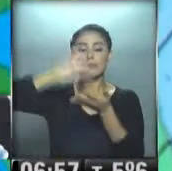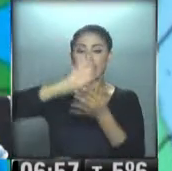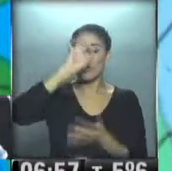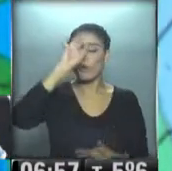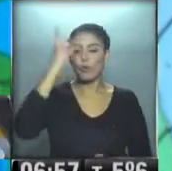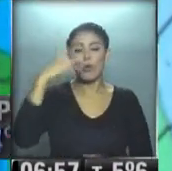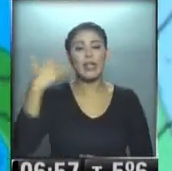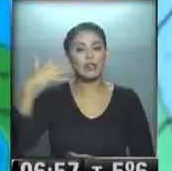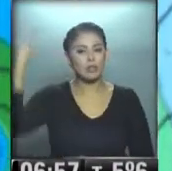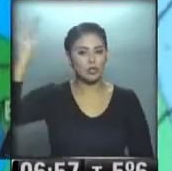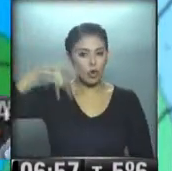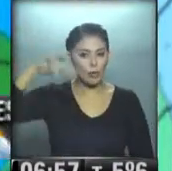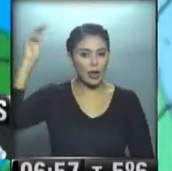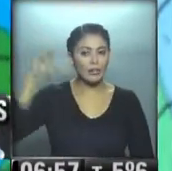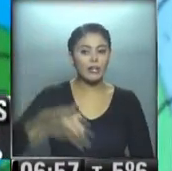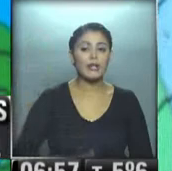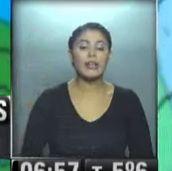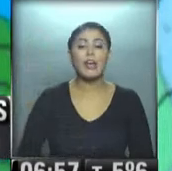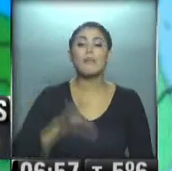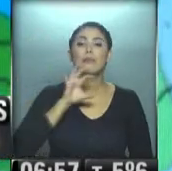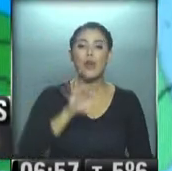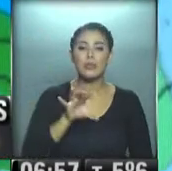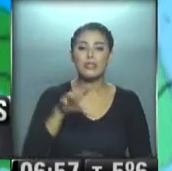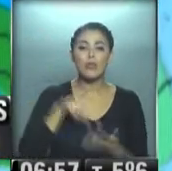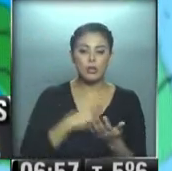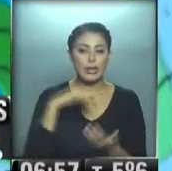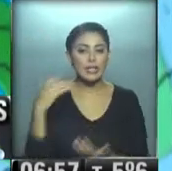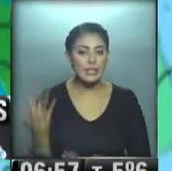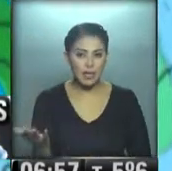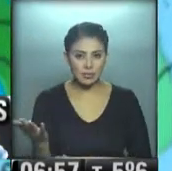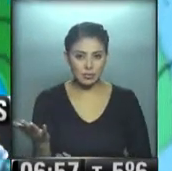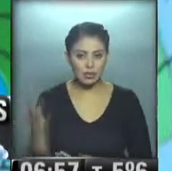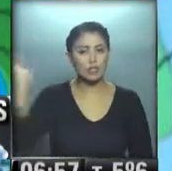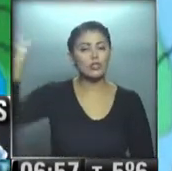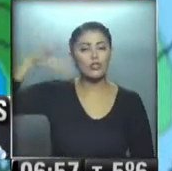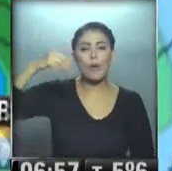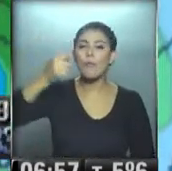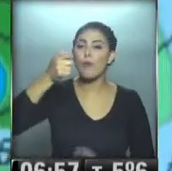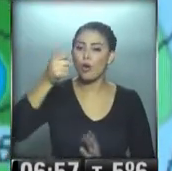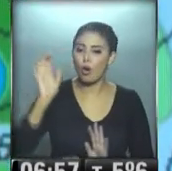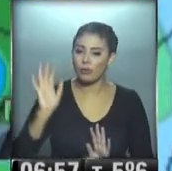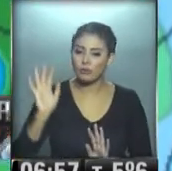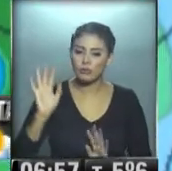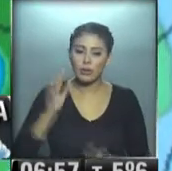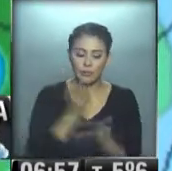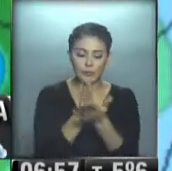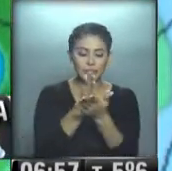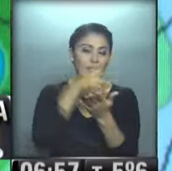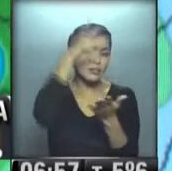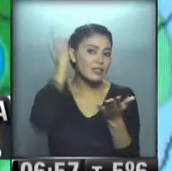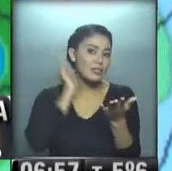Uruguay, lluvias. El este de la provincia de Buenos Aires, lluvia pero poquita, zona